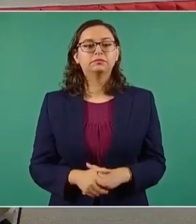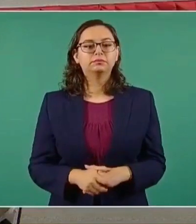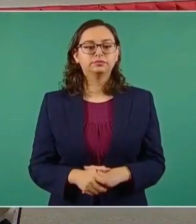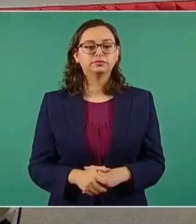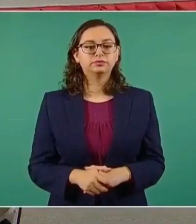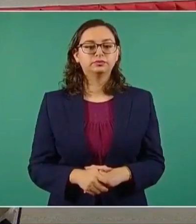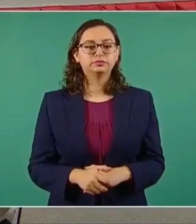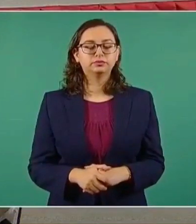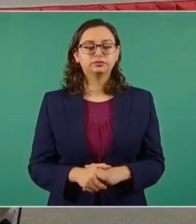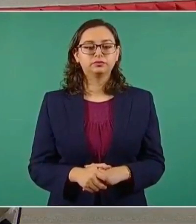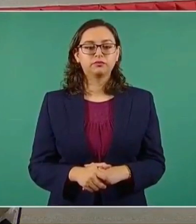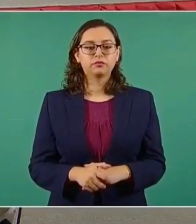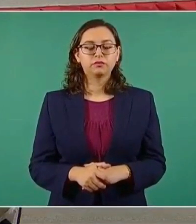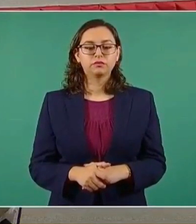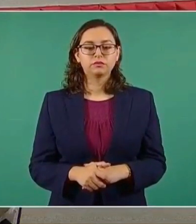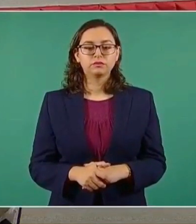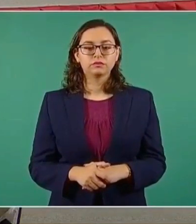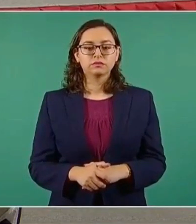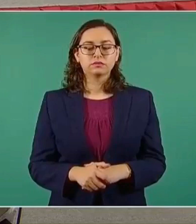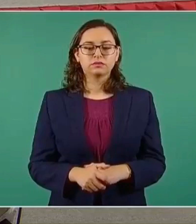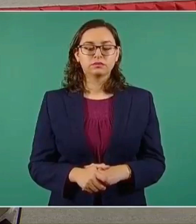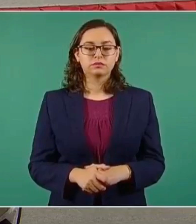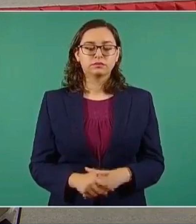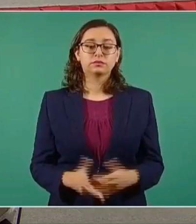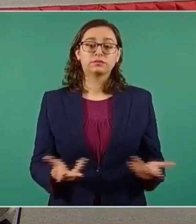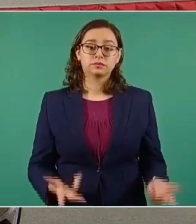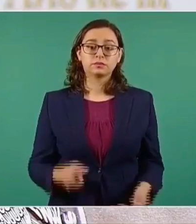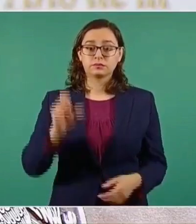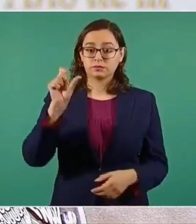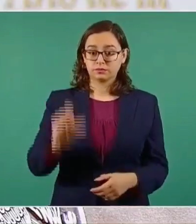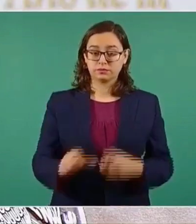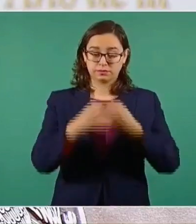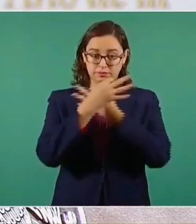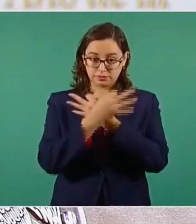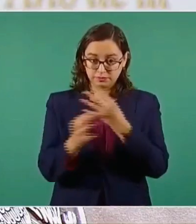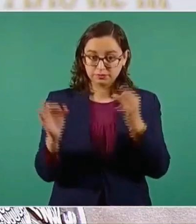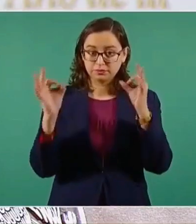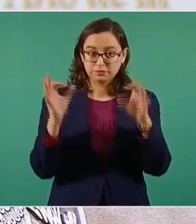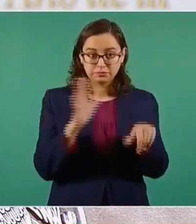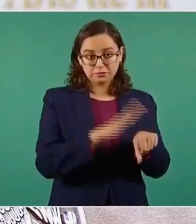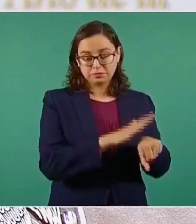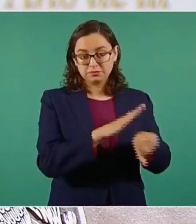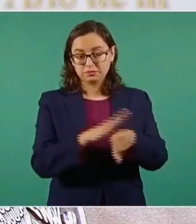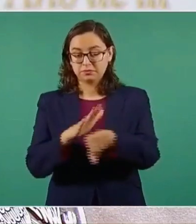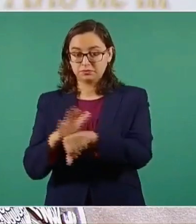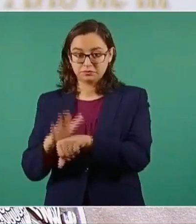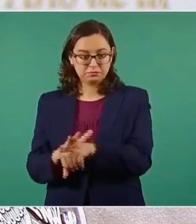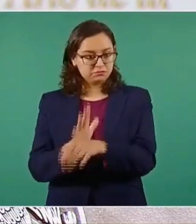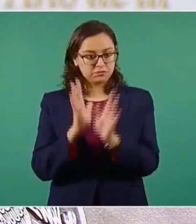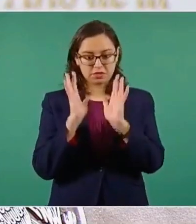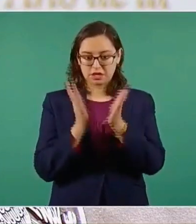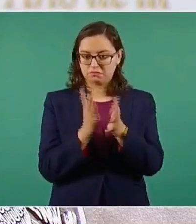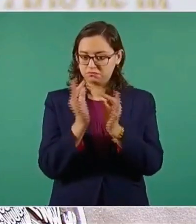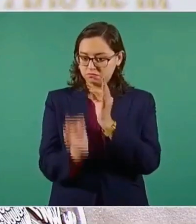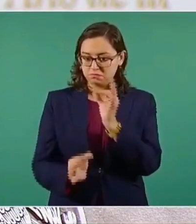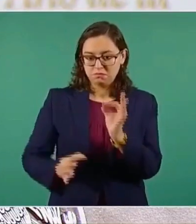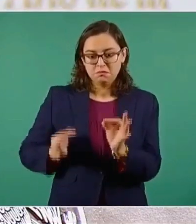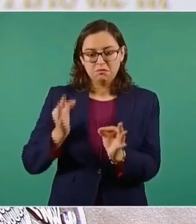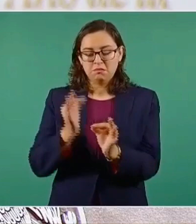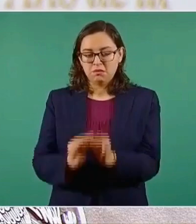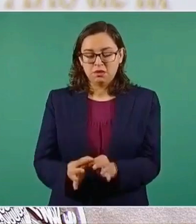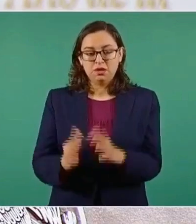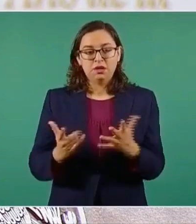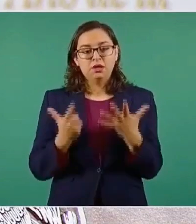Hidalgo. Con este anuncio, señor presidente, se cumple la convocatoria expedida el año pasado y se entregan en